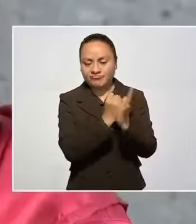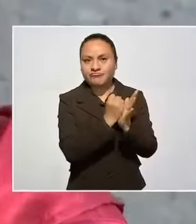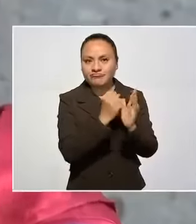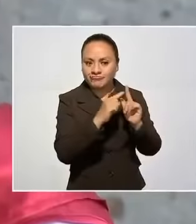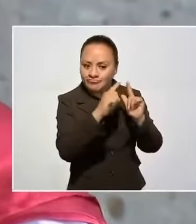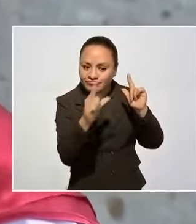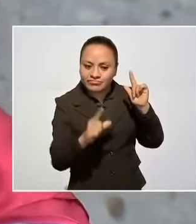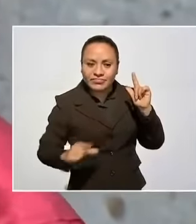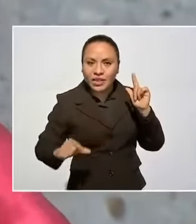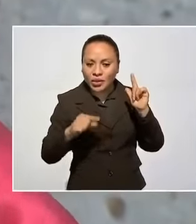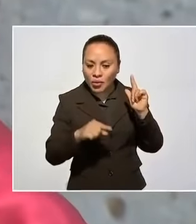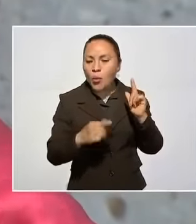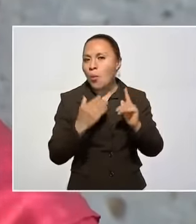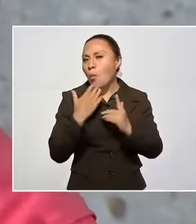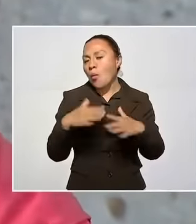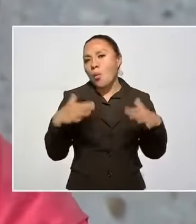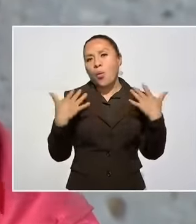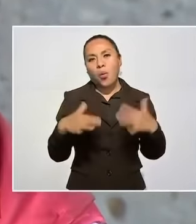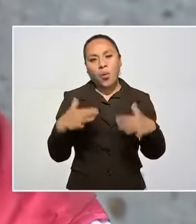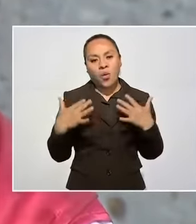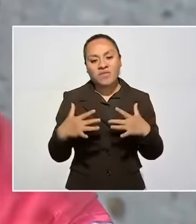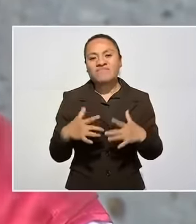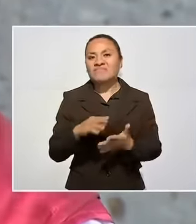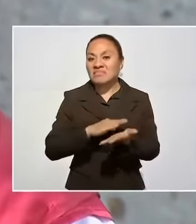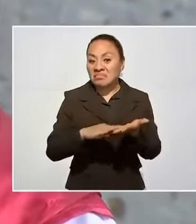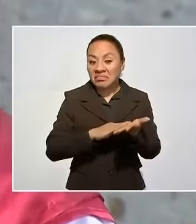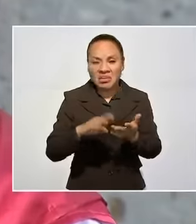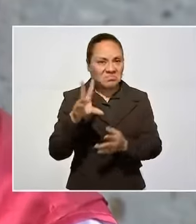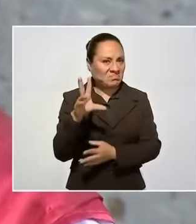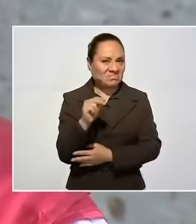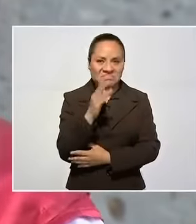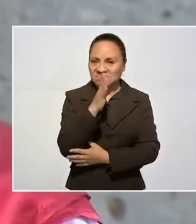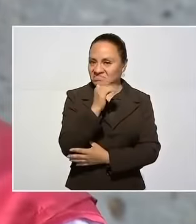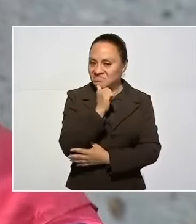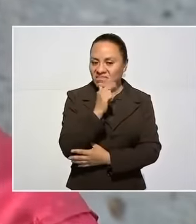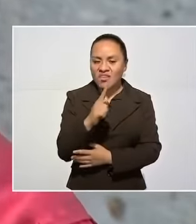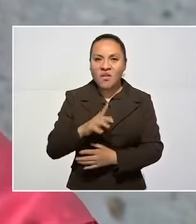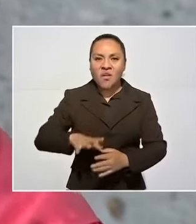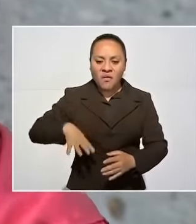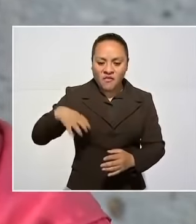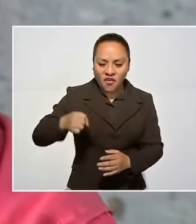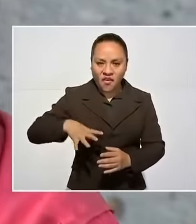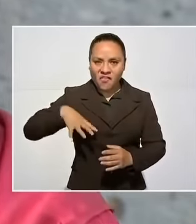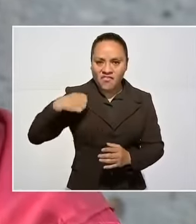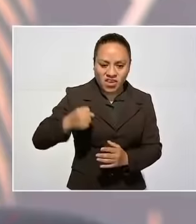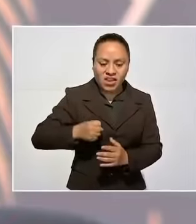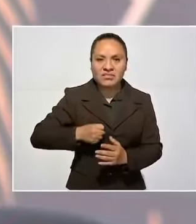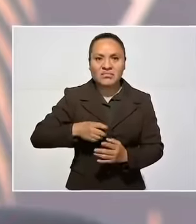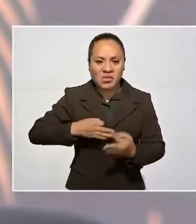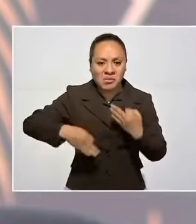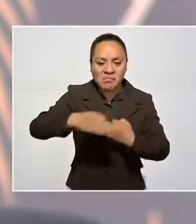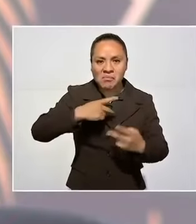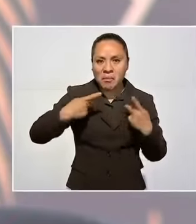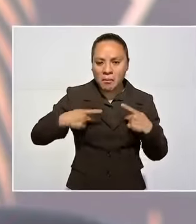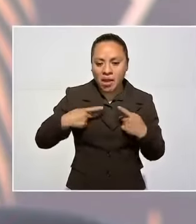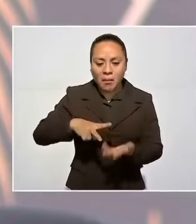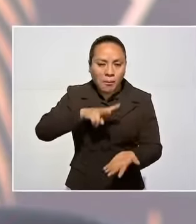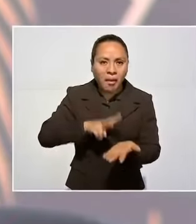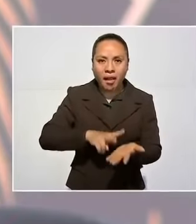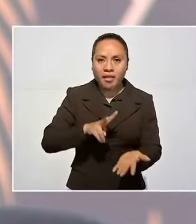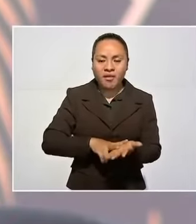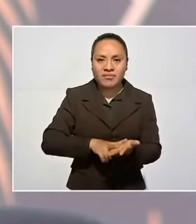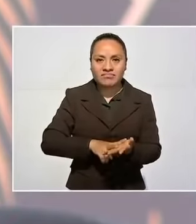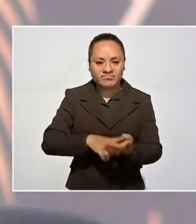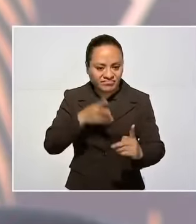nación con una huella imborrable, que es la de luchar por las convicciones y mostrar